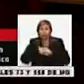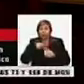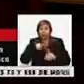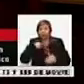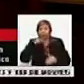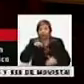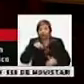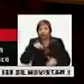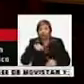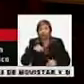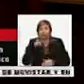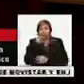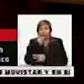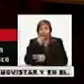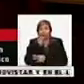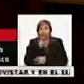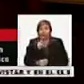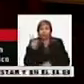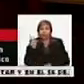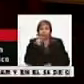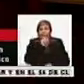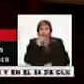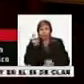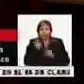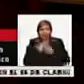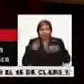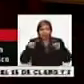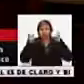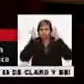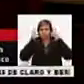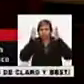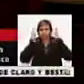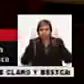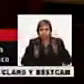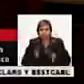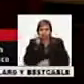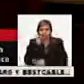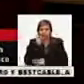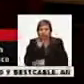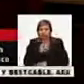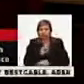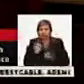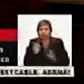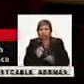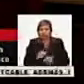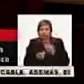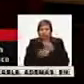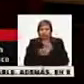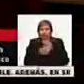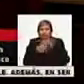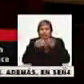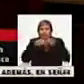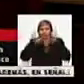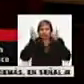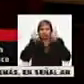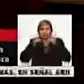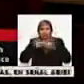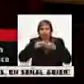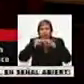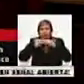acá dentro del aula magna, no hay títulos profesionales de maestros, ni de doctores, ni de